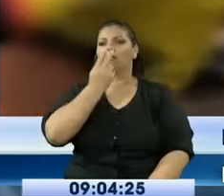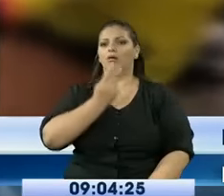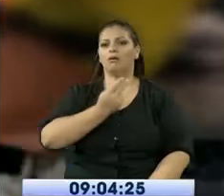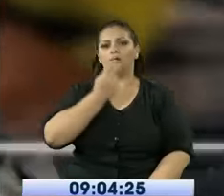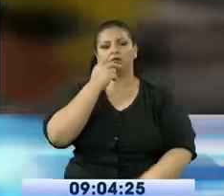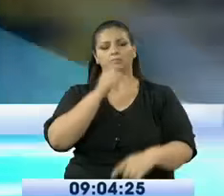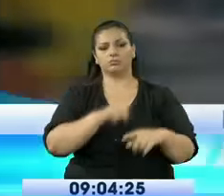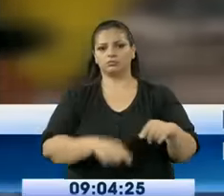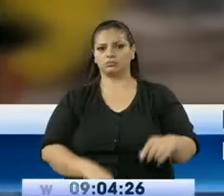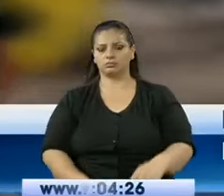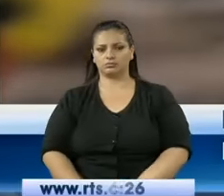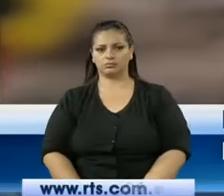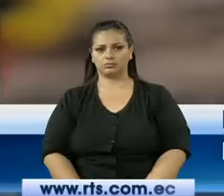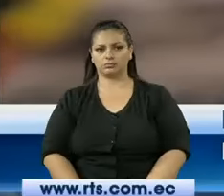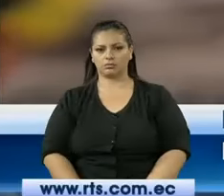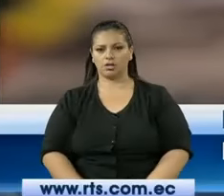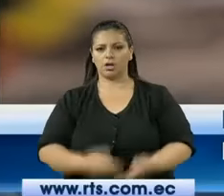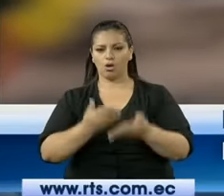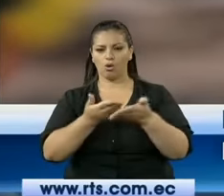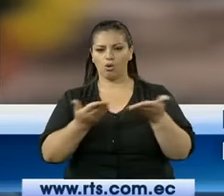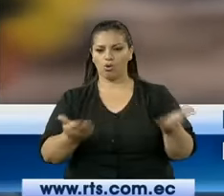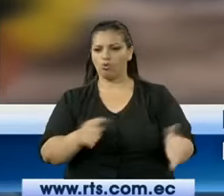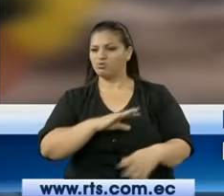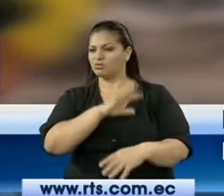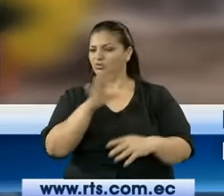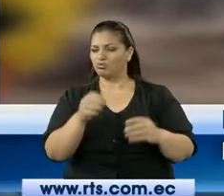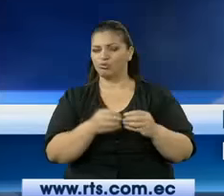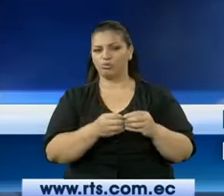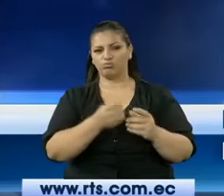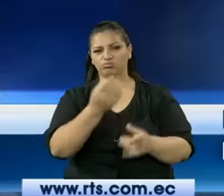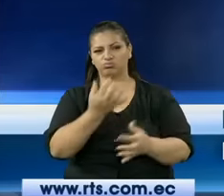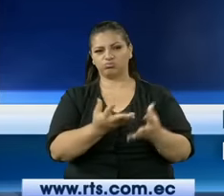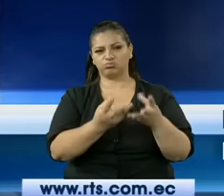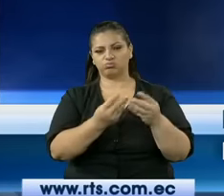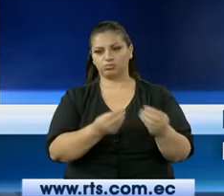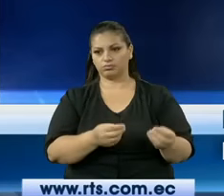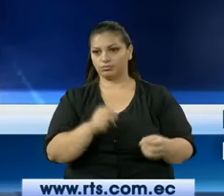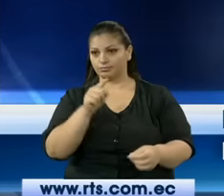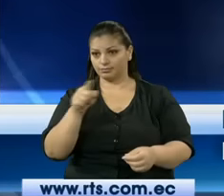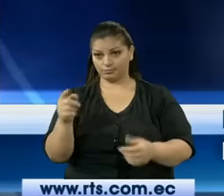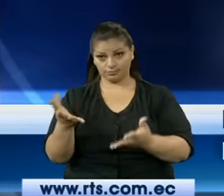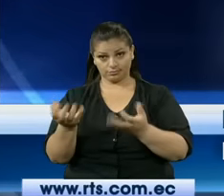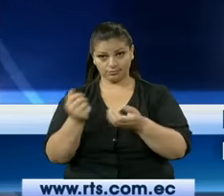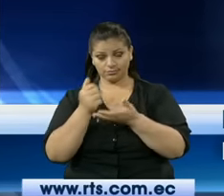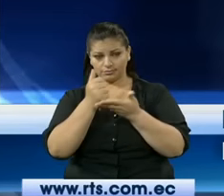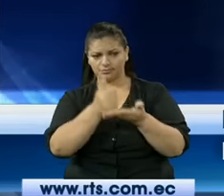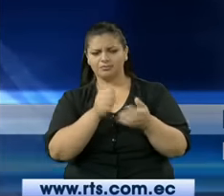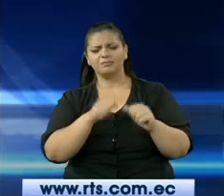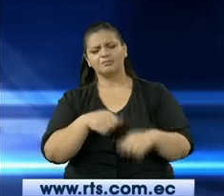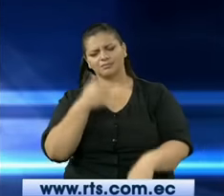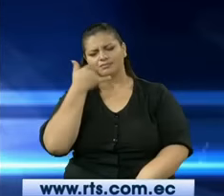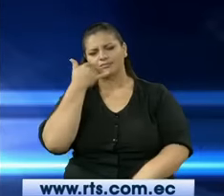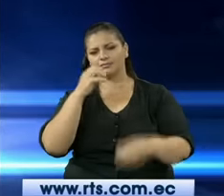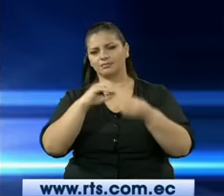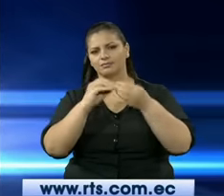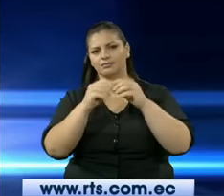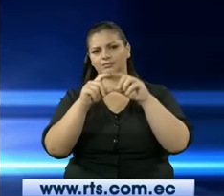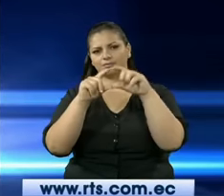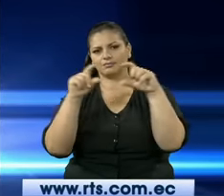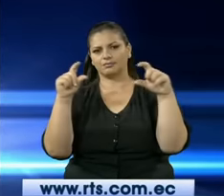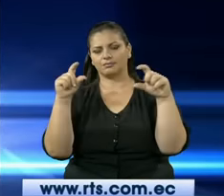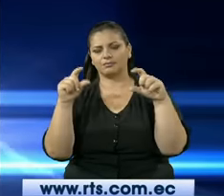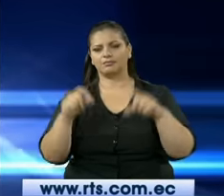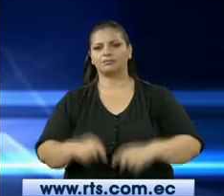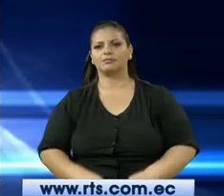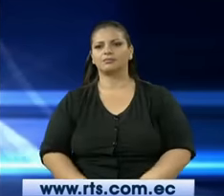se quedó en la calle, solo con lo que llevaba puesto. Si usted desea colaborar, puede comunicarse al